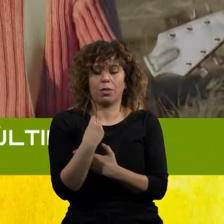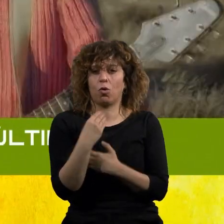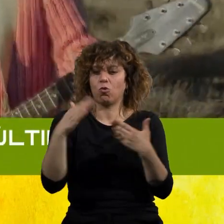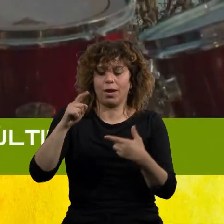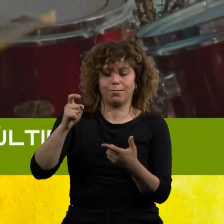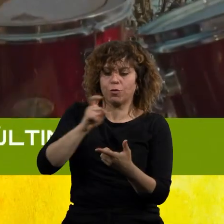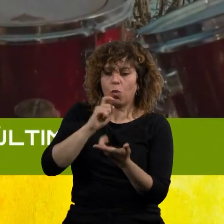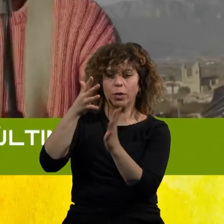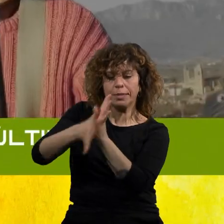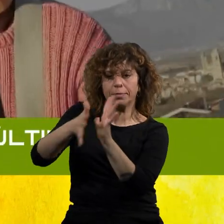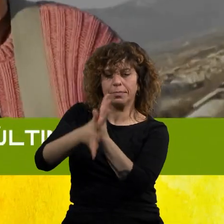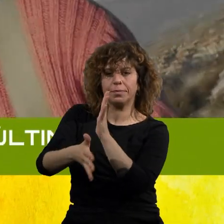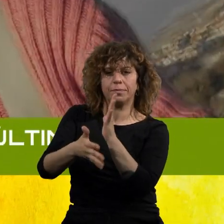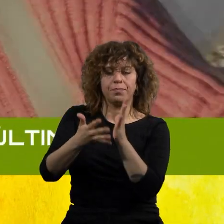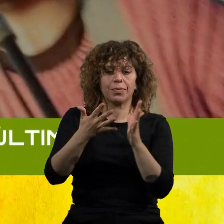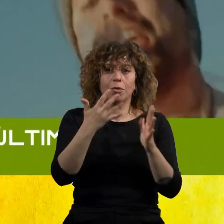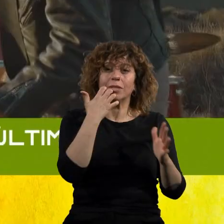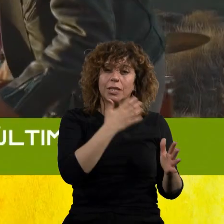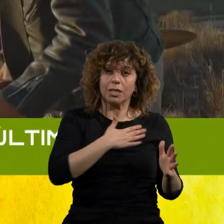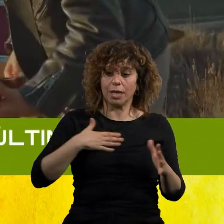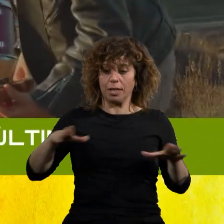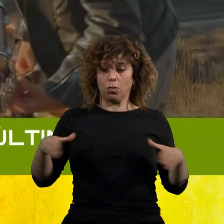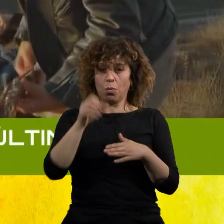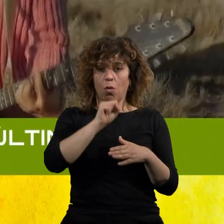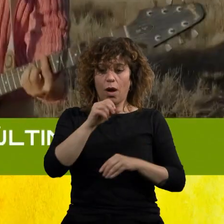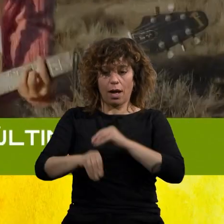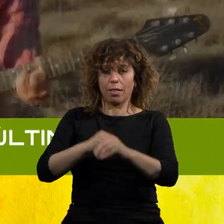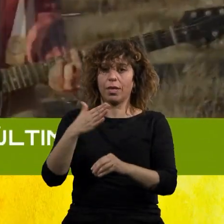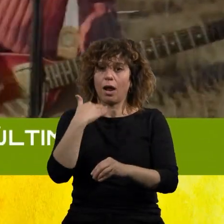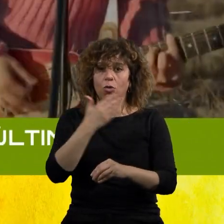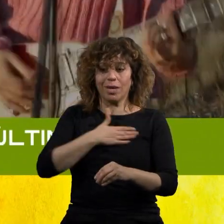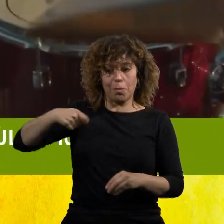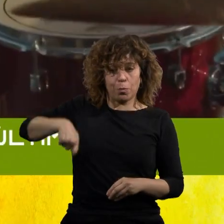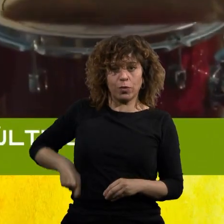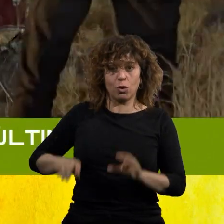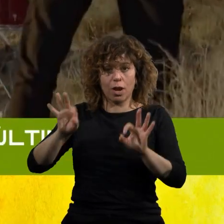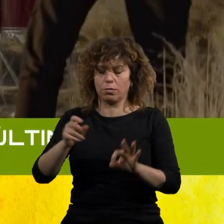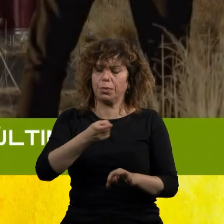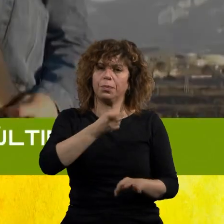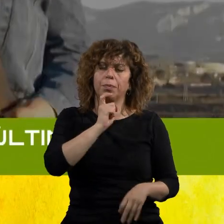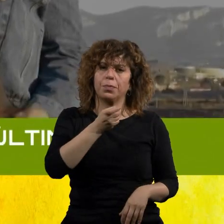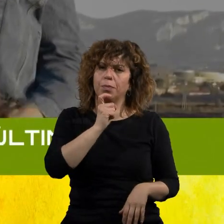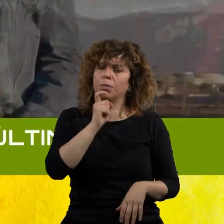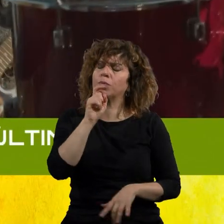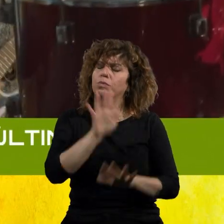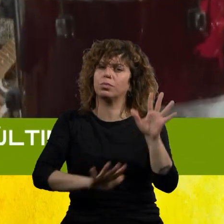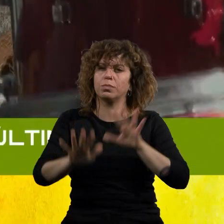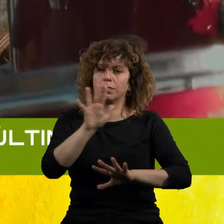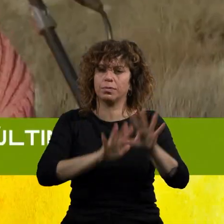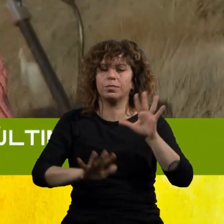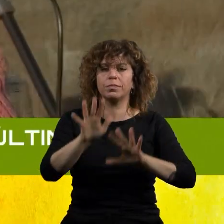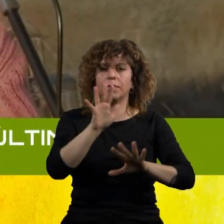cómo explicarlo realmente, pero al final si quieres hacer algo con tu banda, si te quieres dedicar a esto es muy difícil, eso para empezar, es muy complicado, o sea,